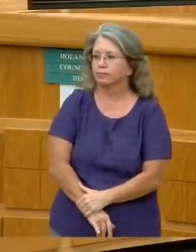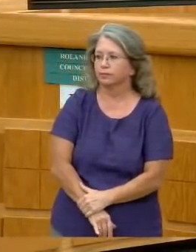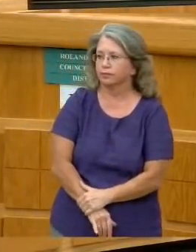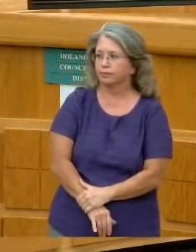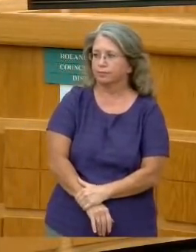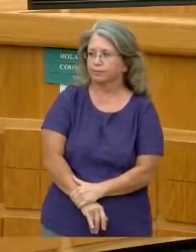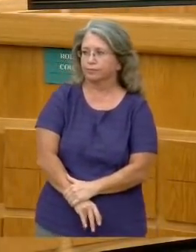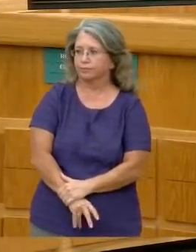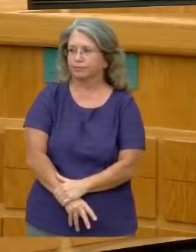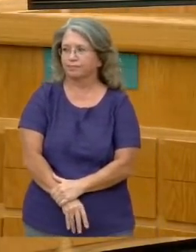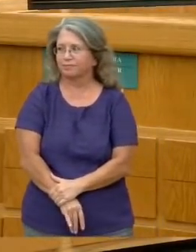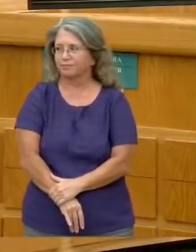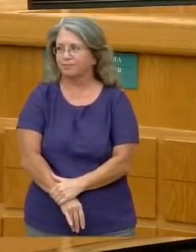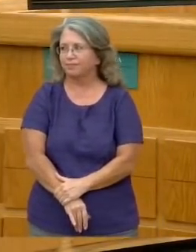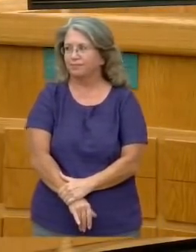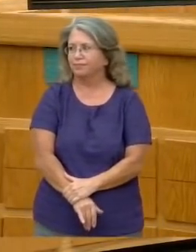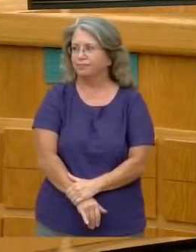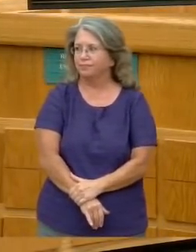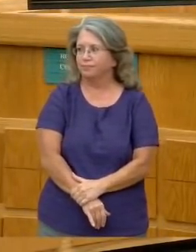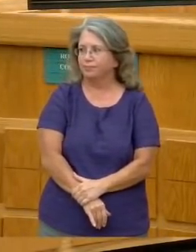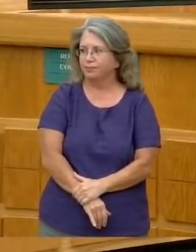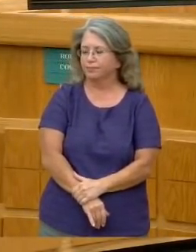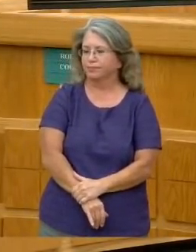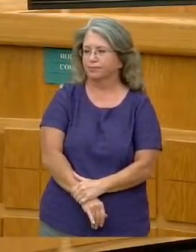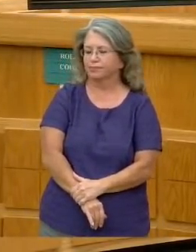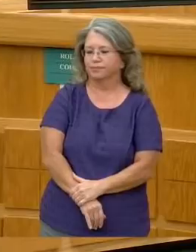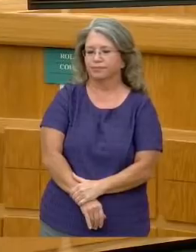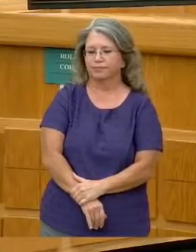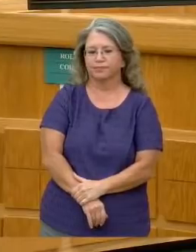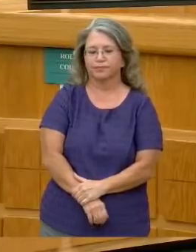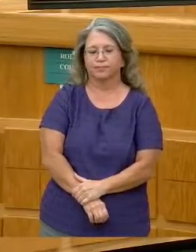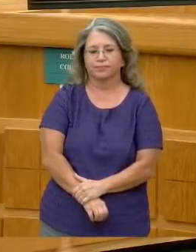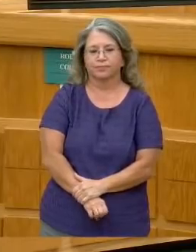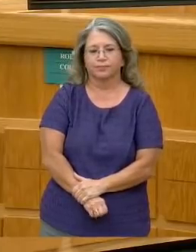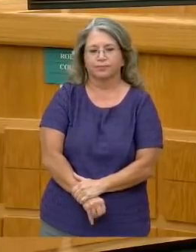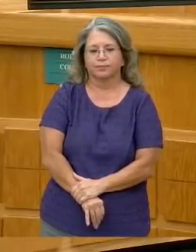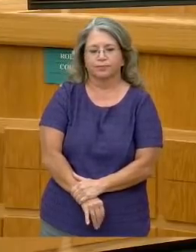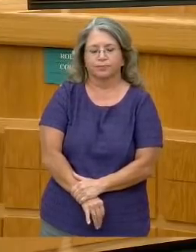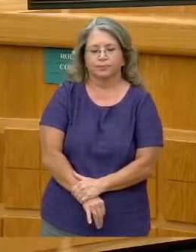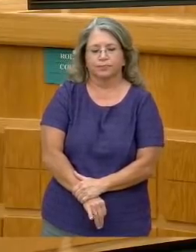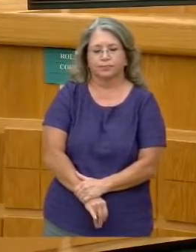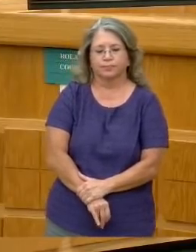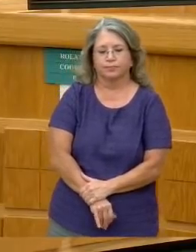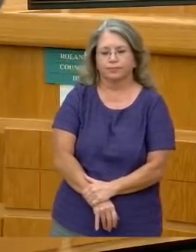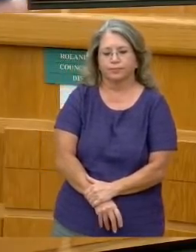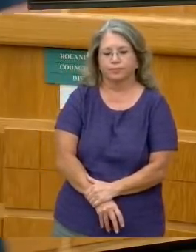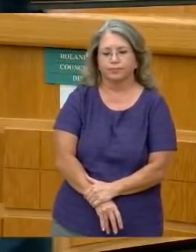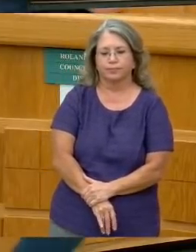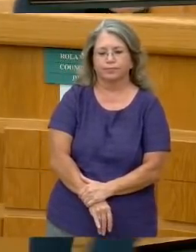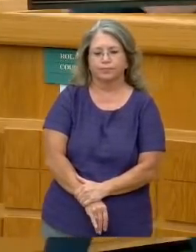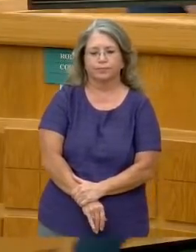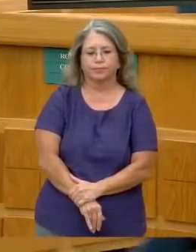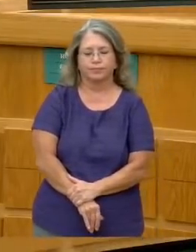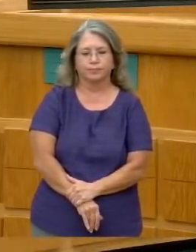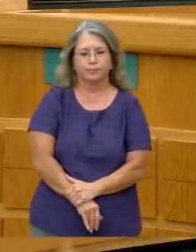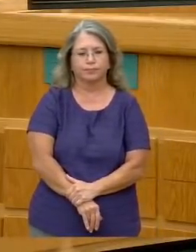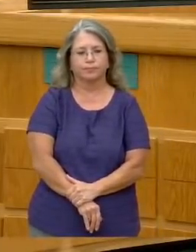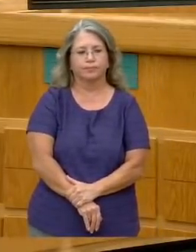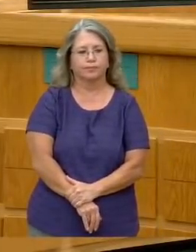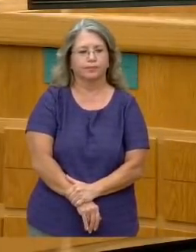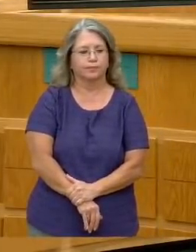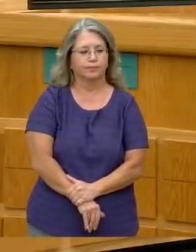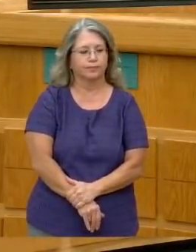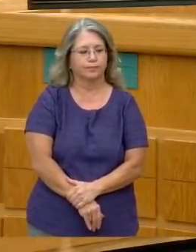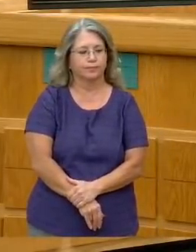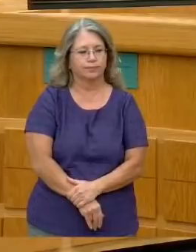estará con nosotros. Más temprano me reuní con oficiales del Estado para determinar si podemos restringir el acceso vehicular en las